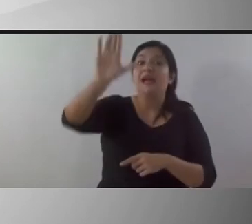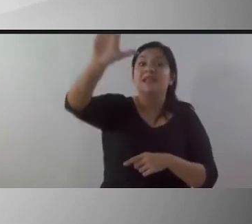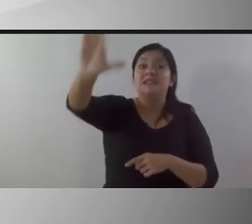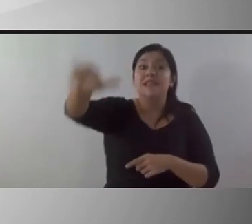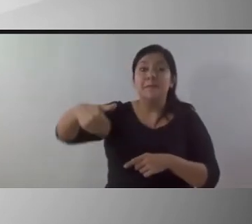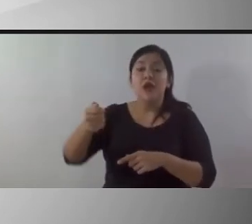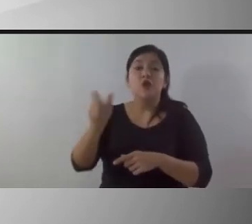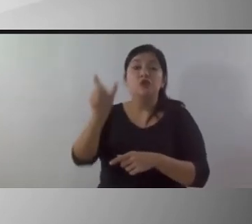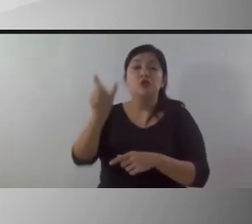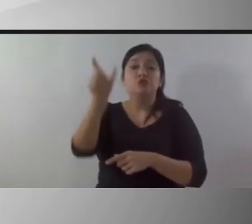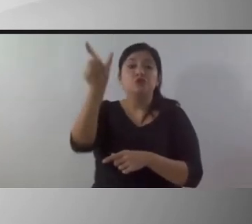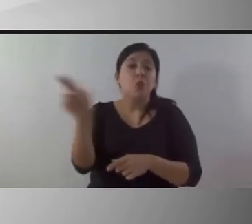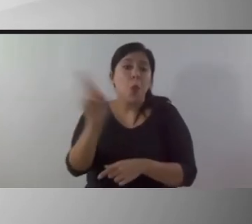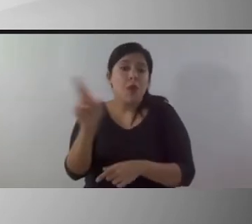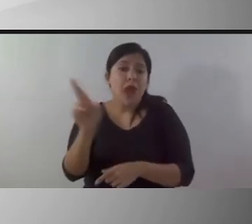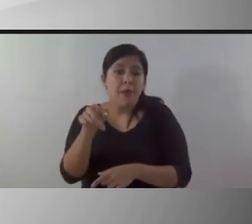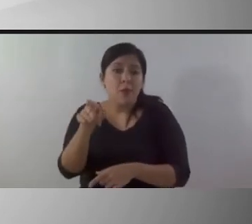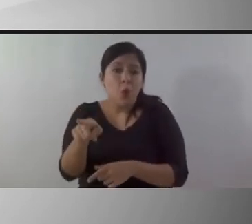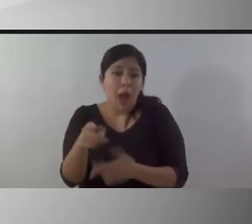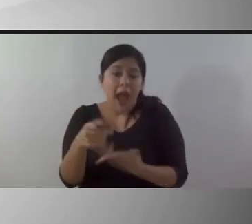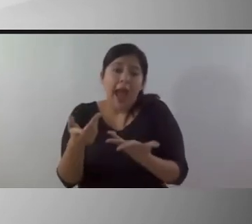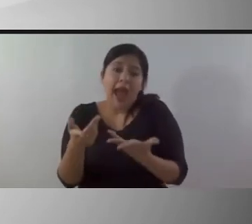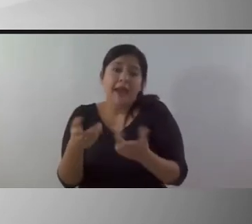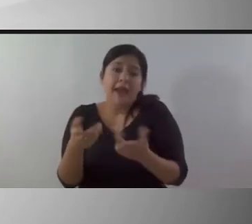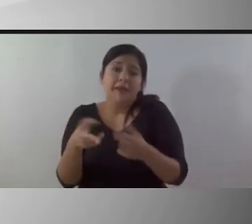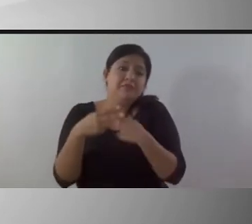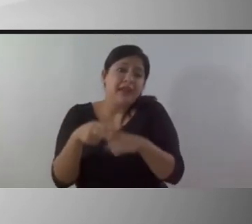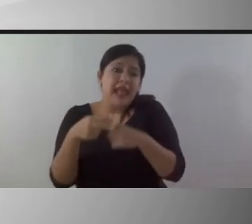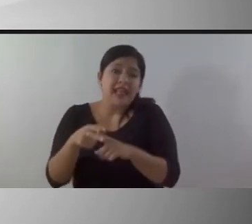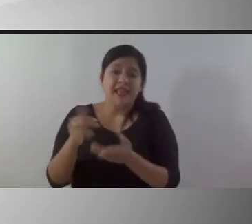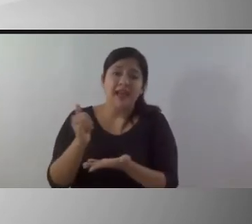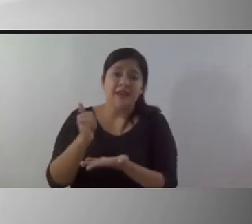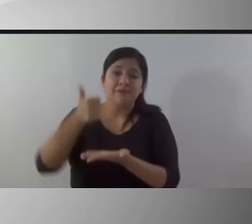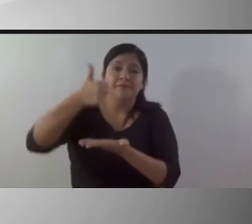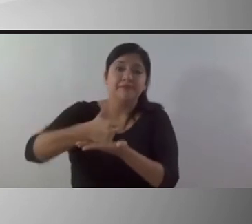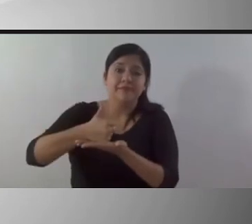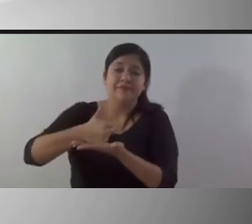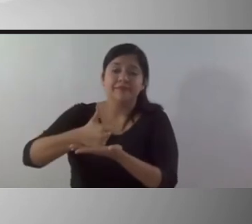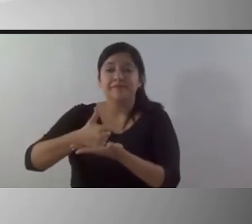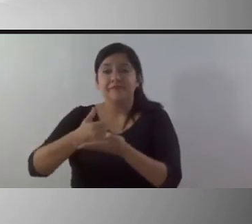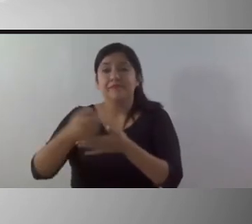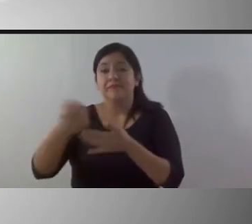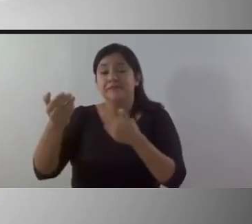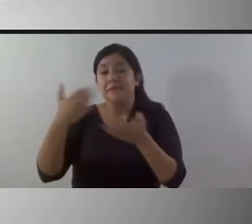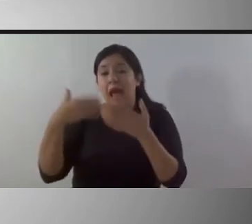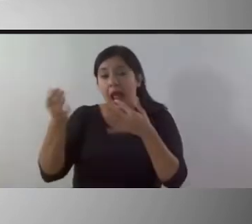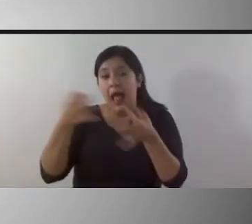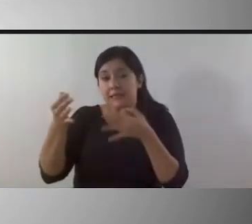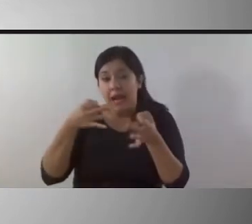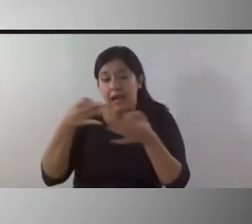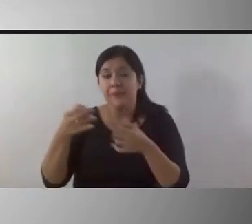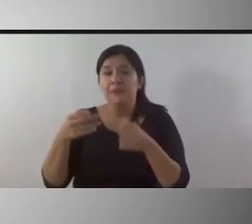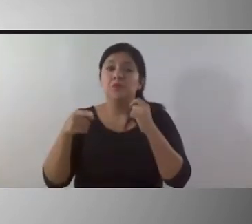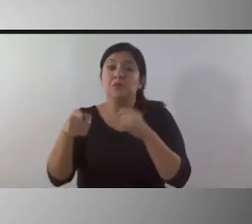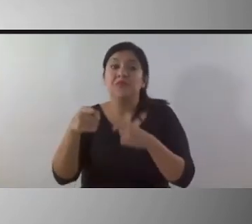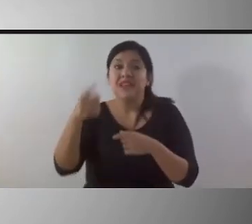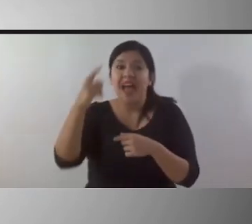era intersex, pero que tenía, digamos, y nunca había trabajado con el movimiento intersex.